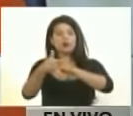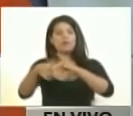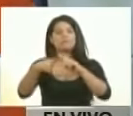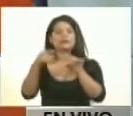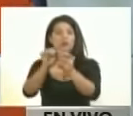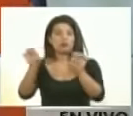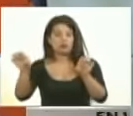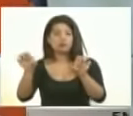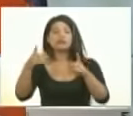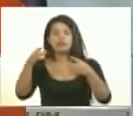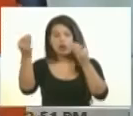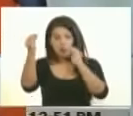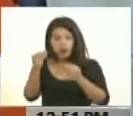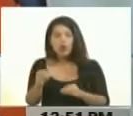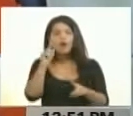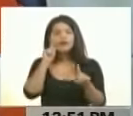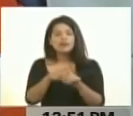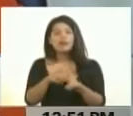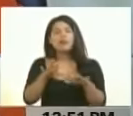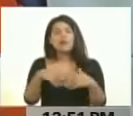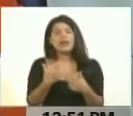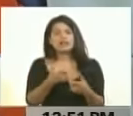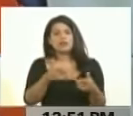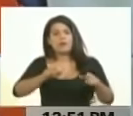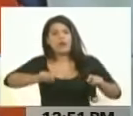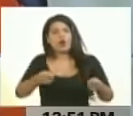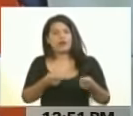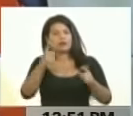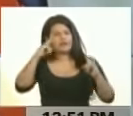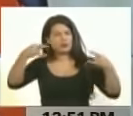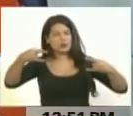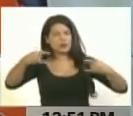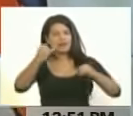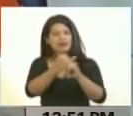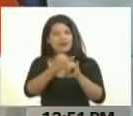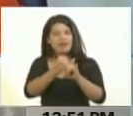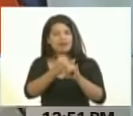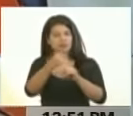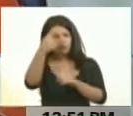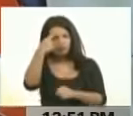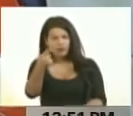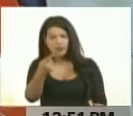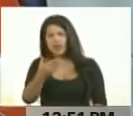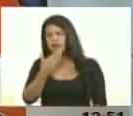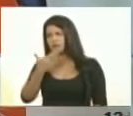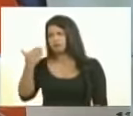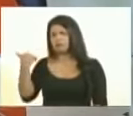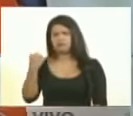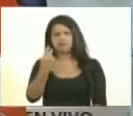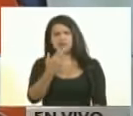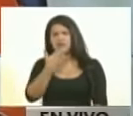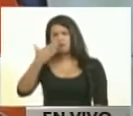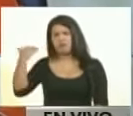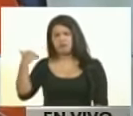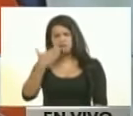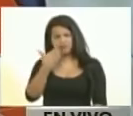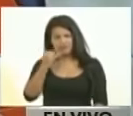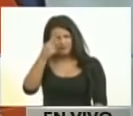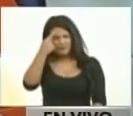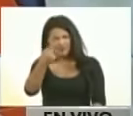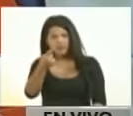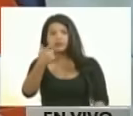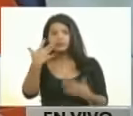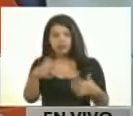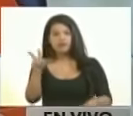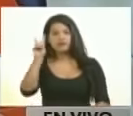dirigida a la seguridad cibernética, que como ustedes bien saben, hace recientes días hemos